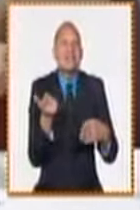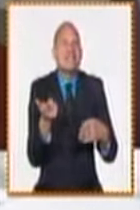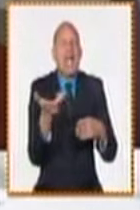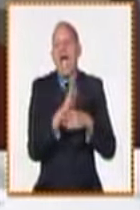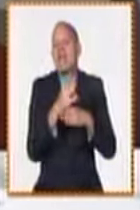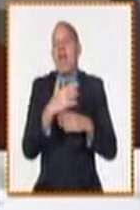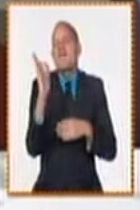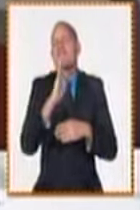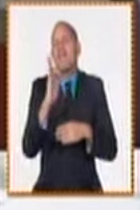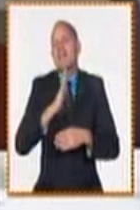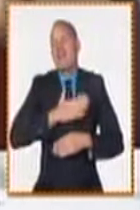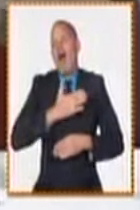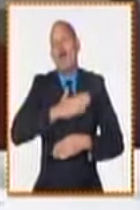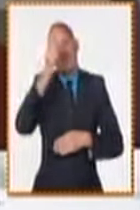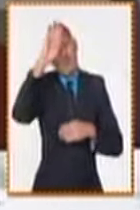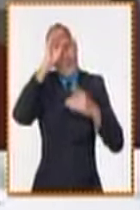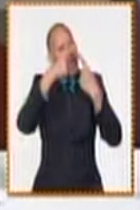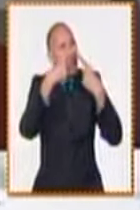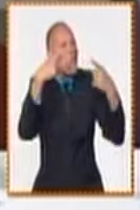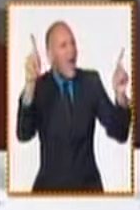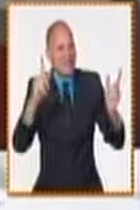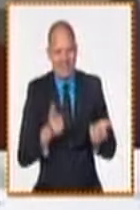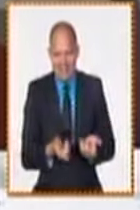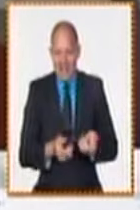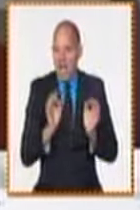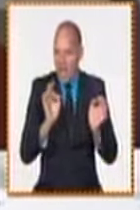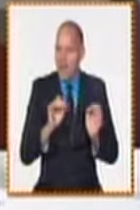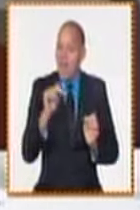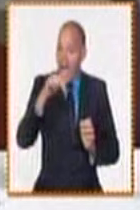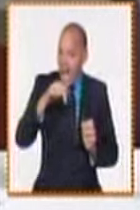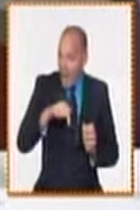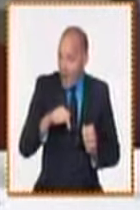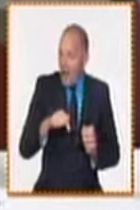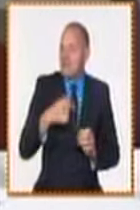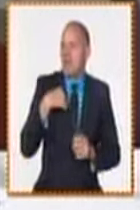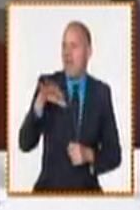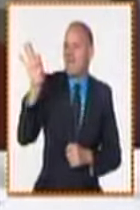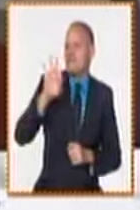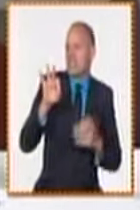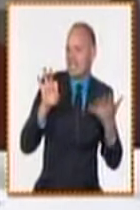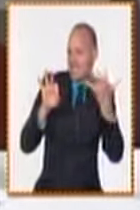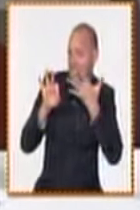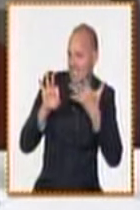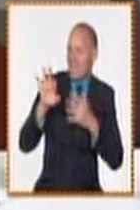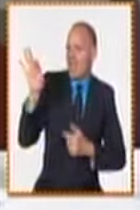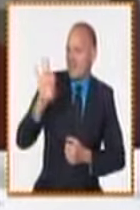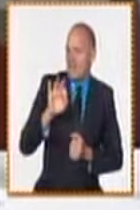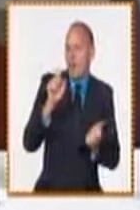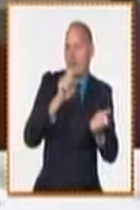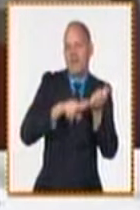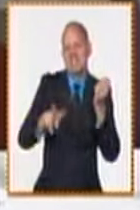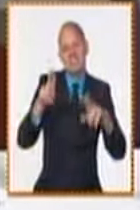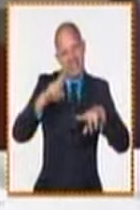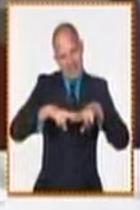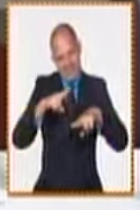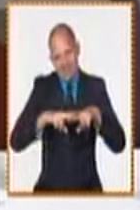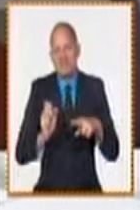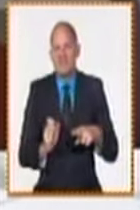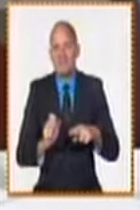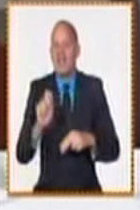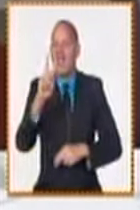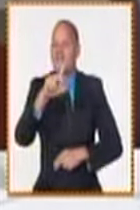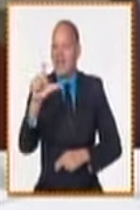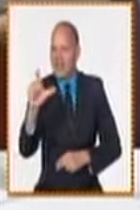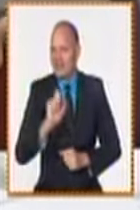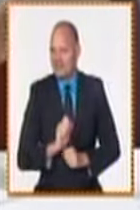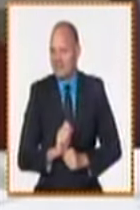como provincia invitada también Ciudad de La Habana en esta ocasión y Villa Clara y Artemisa, tres provincias que